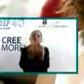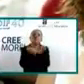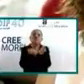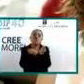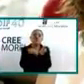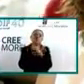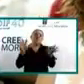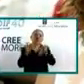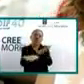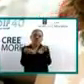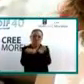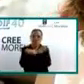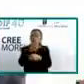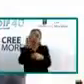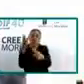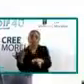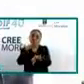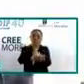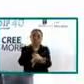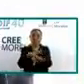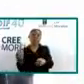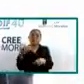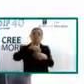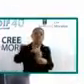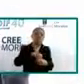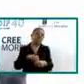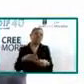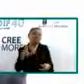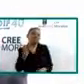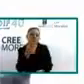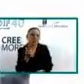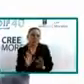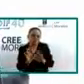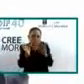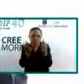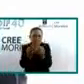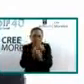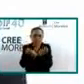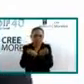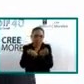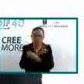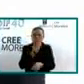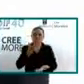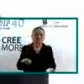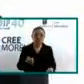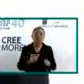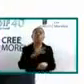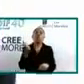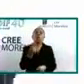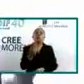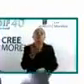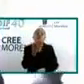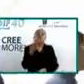incluye, no es un modelo educativo que esté sirviendo. Porque simplemente está trabajando sobre los que